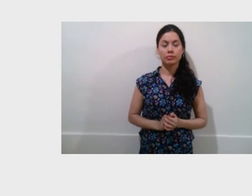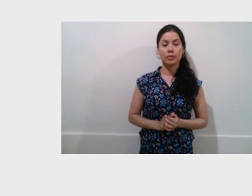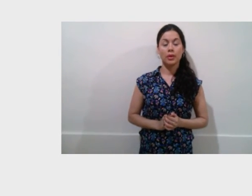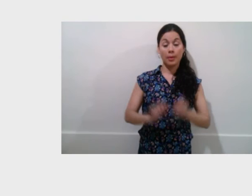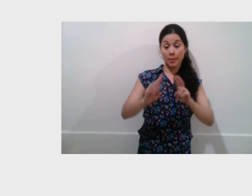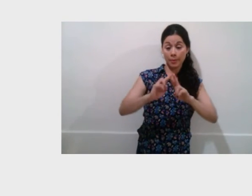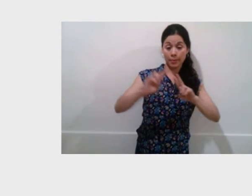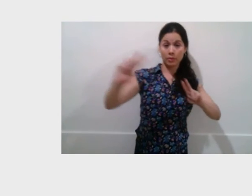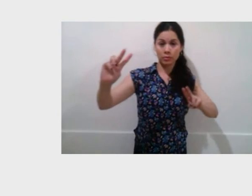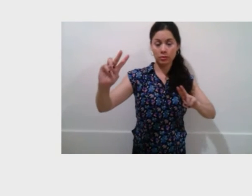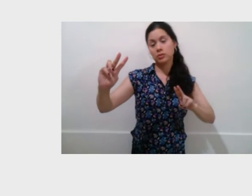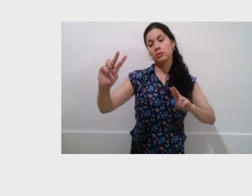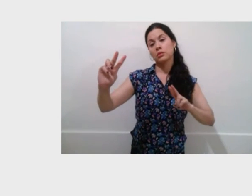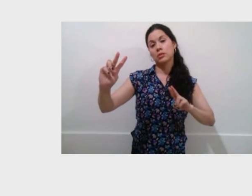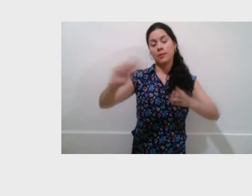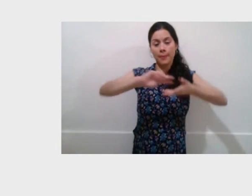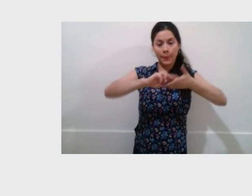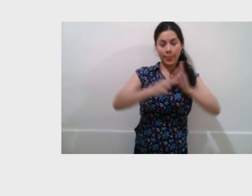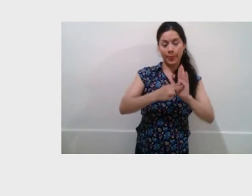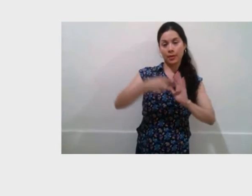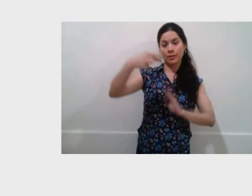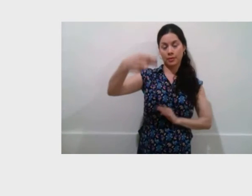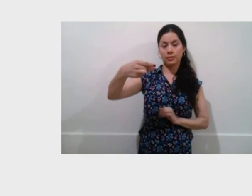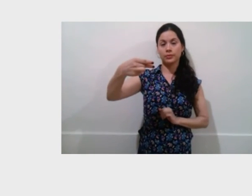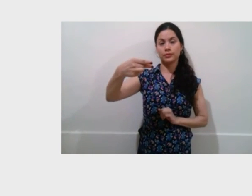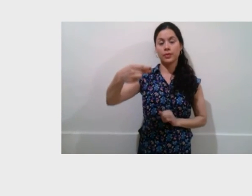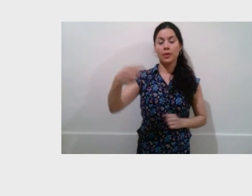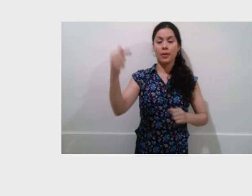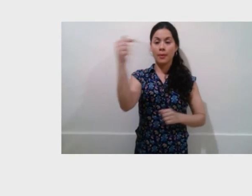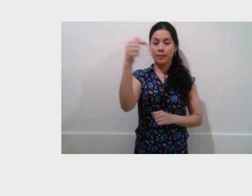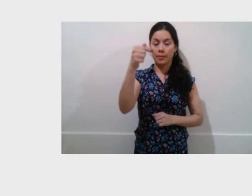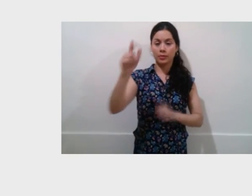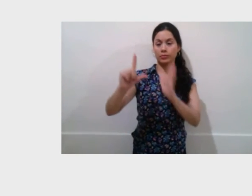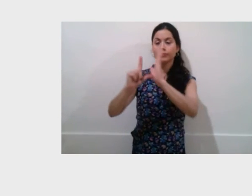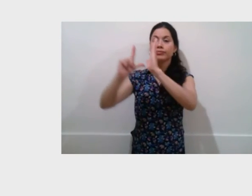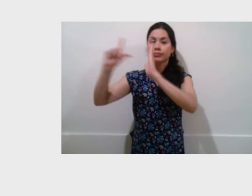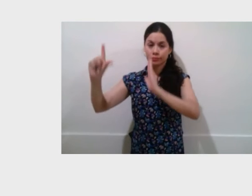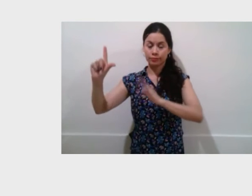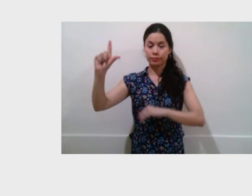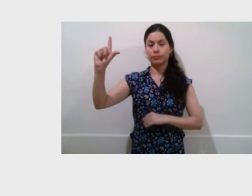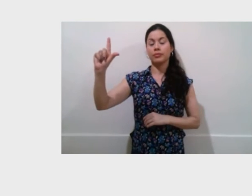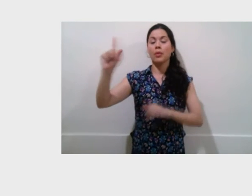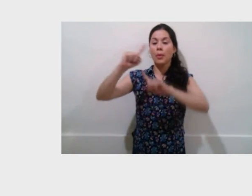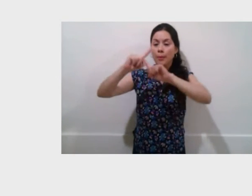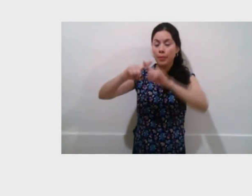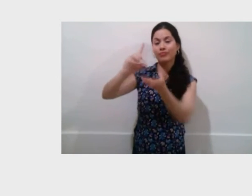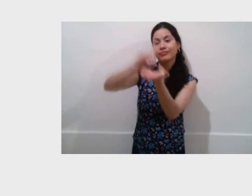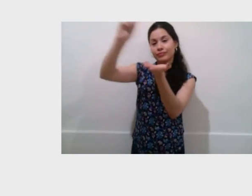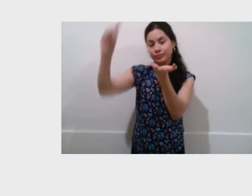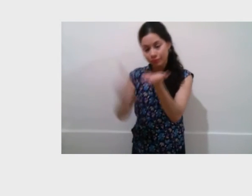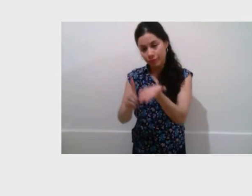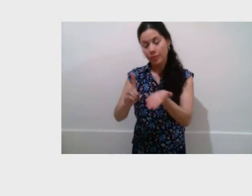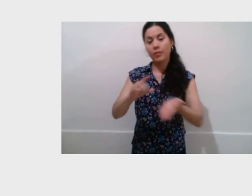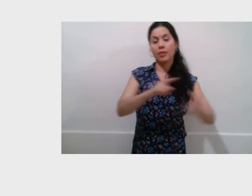la velocidad es igual a menos la longitud por la derivada